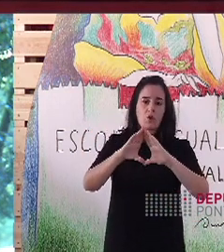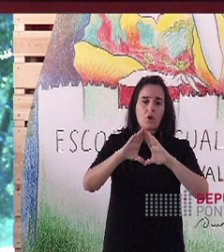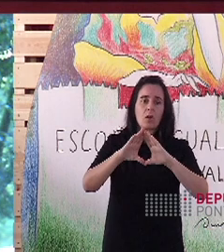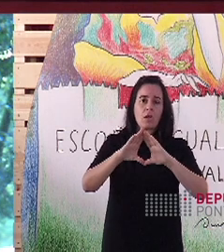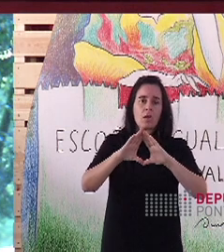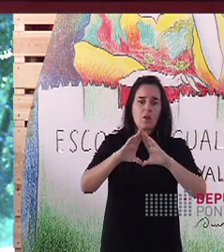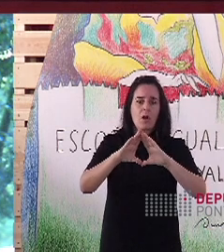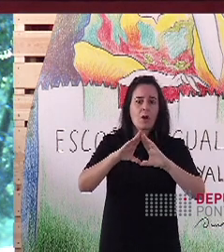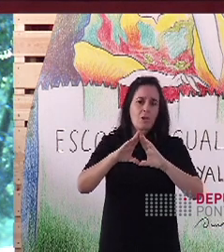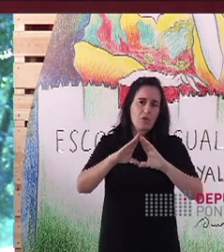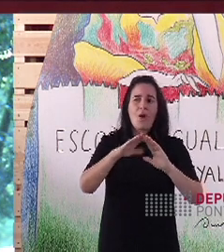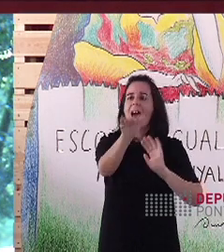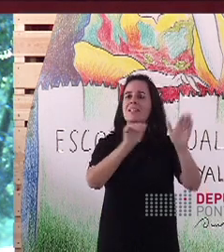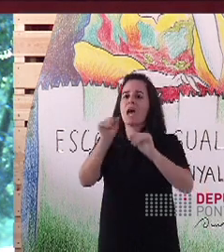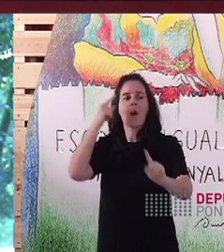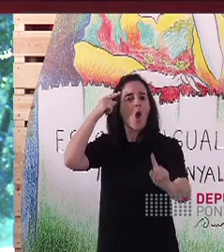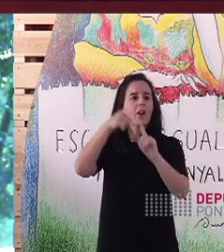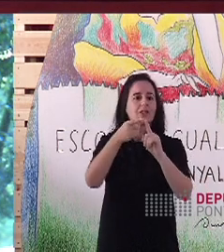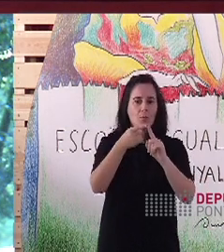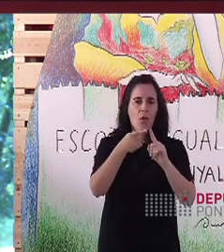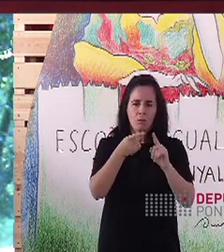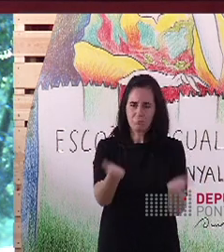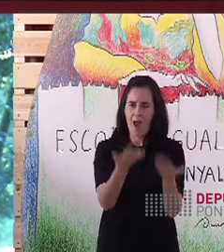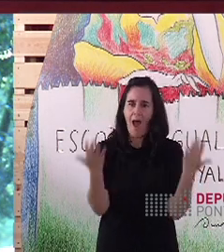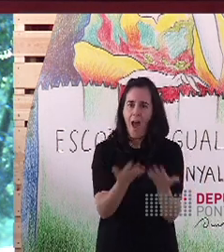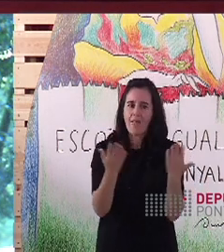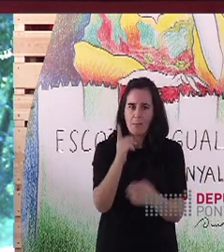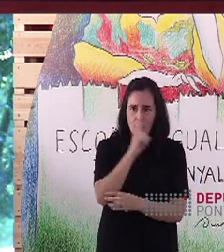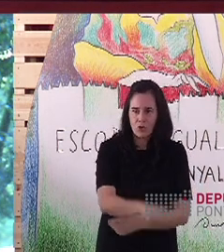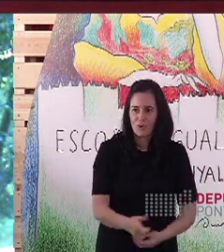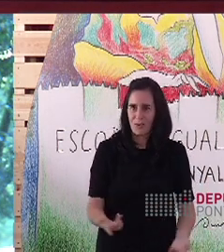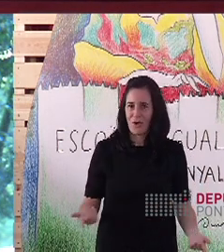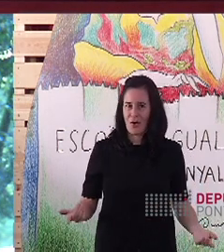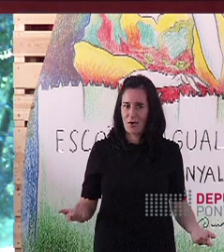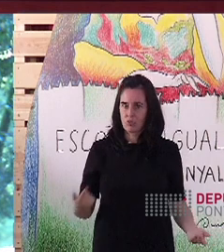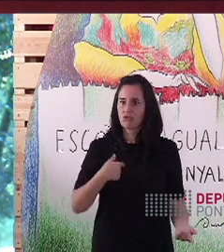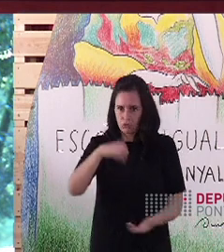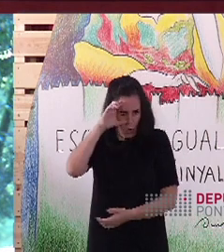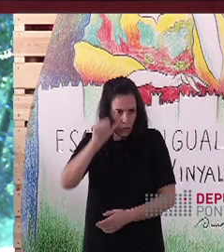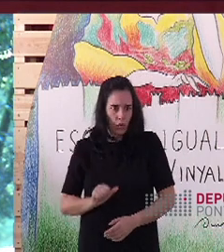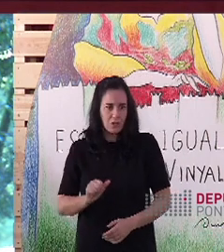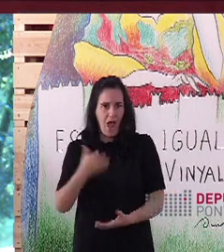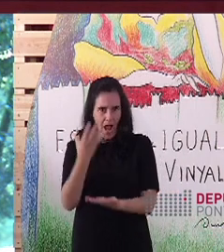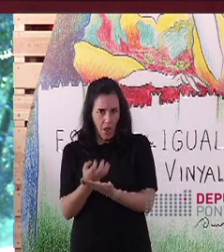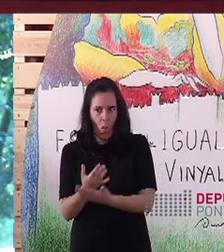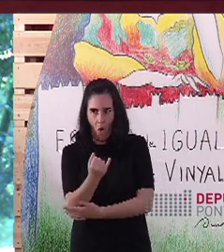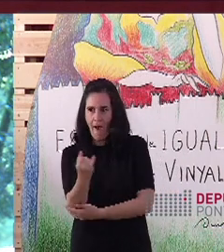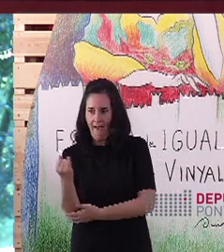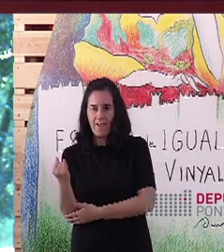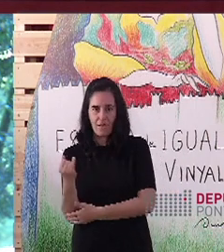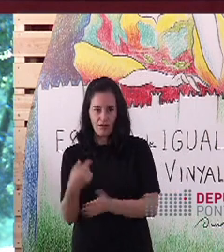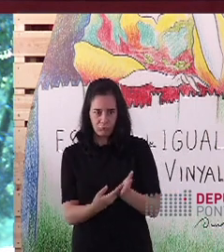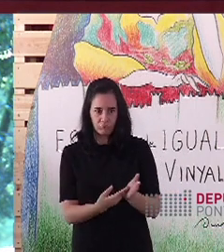se prostituyan. Es decir, eso está grabado, lo escuchamos, yo eso lo he escuchado y cuando vimos aquello,